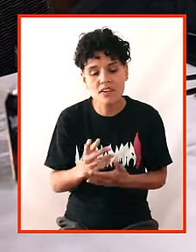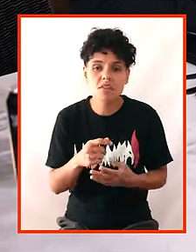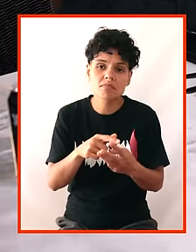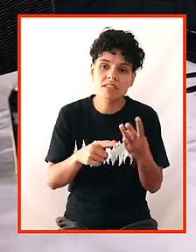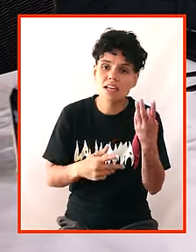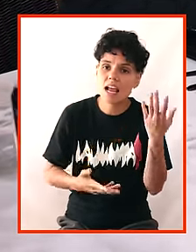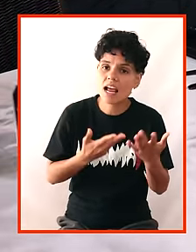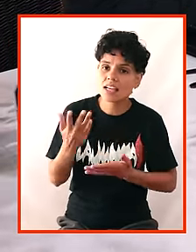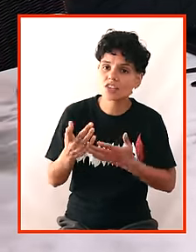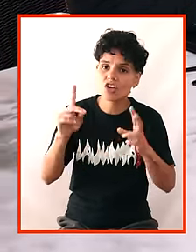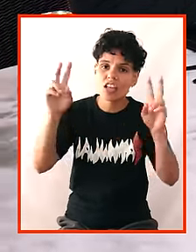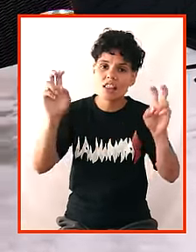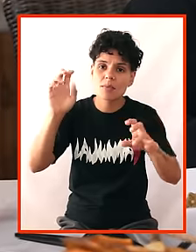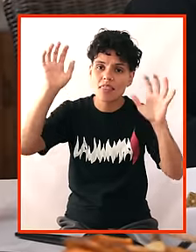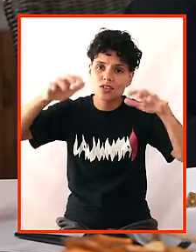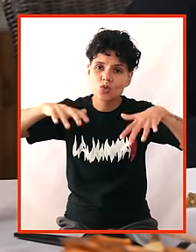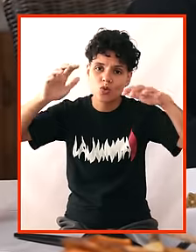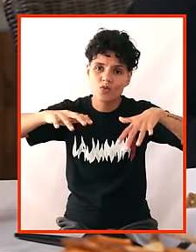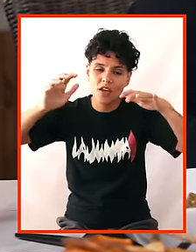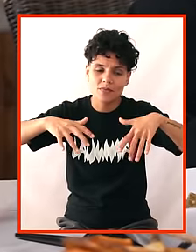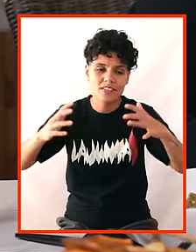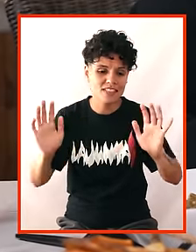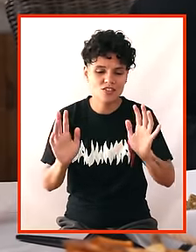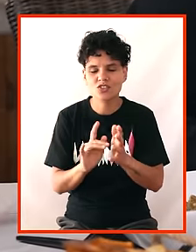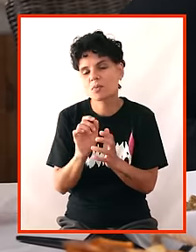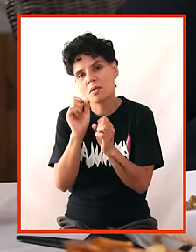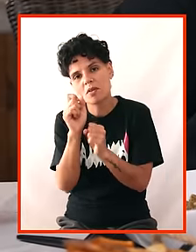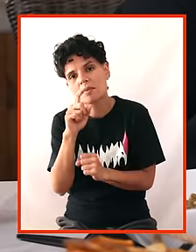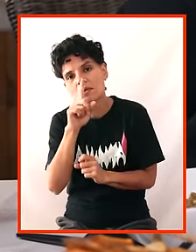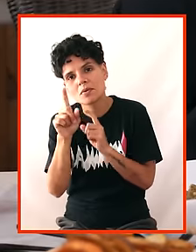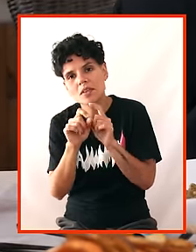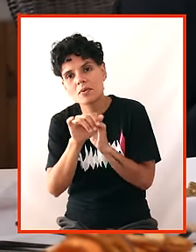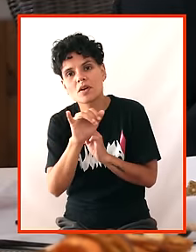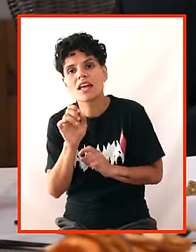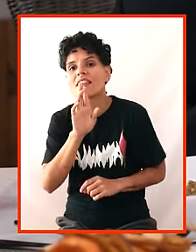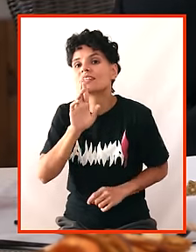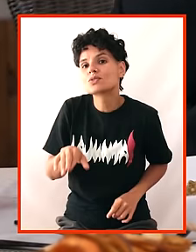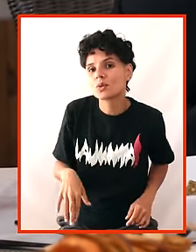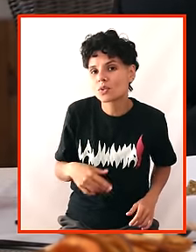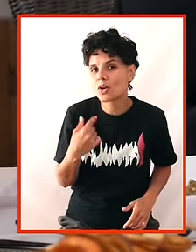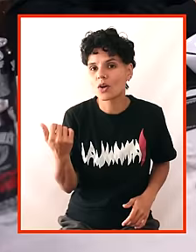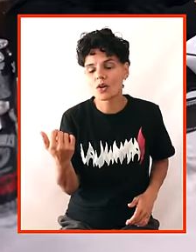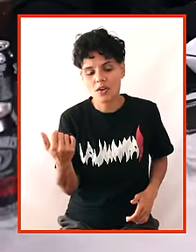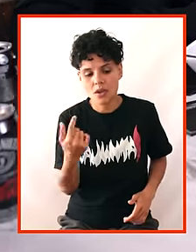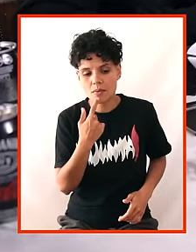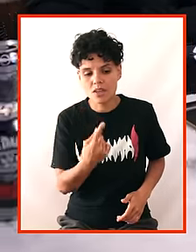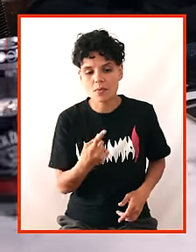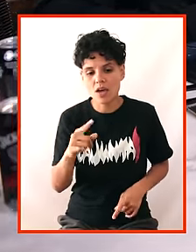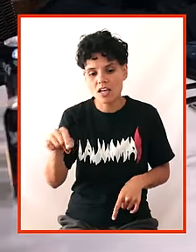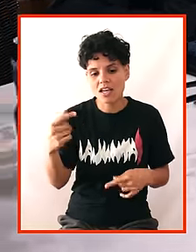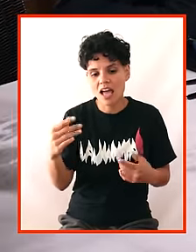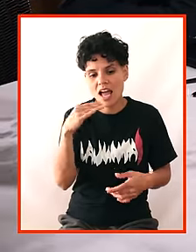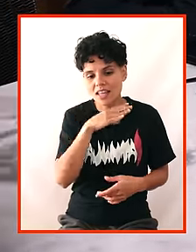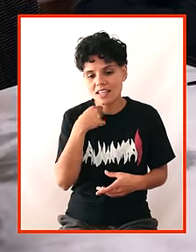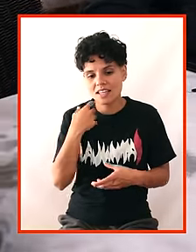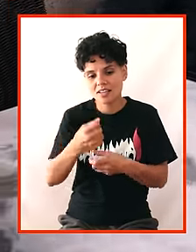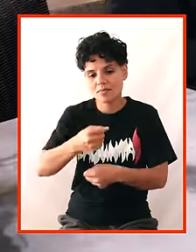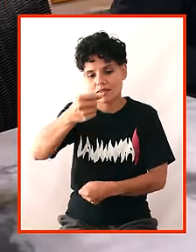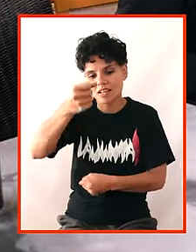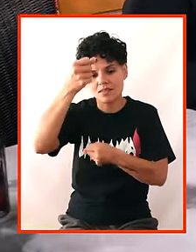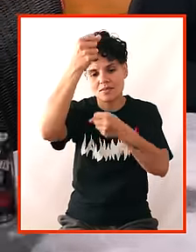Tenemos acá... para la trivia. Para la trivia, somos los sureños. Aquí salió un paraguas. Ya no.